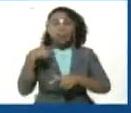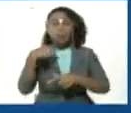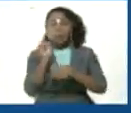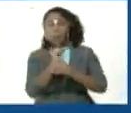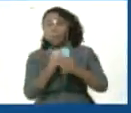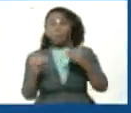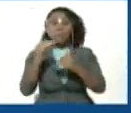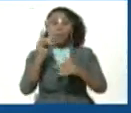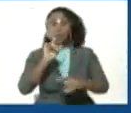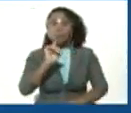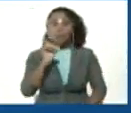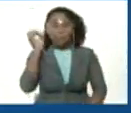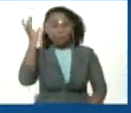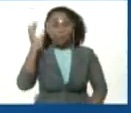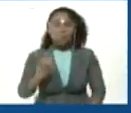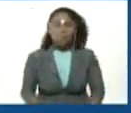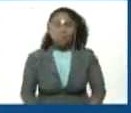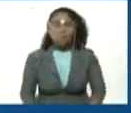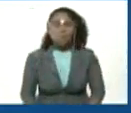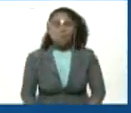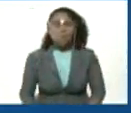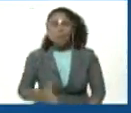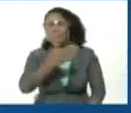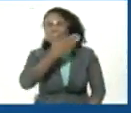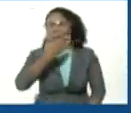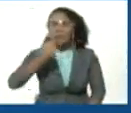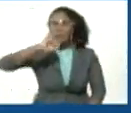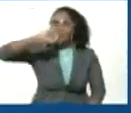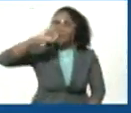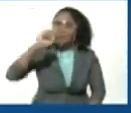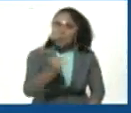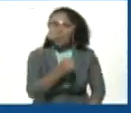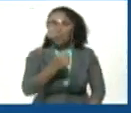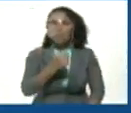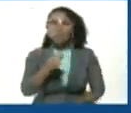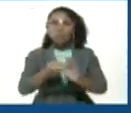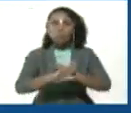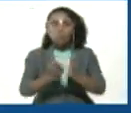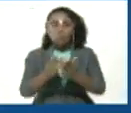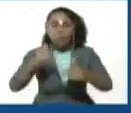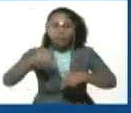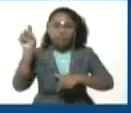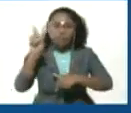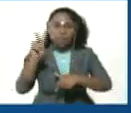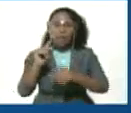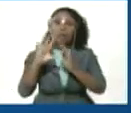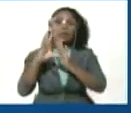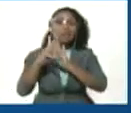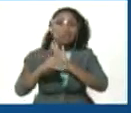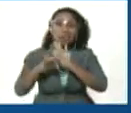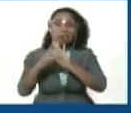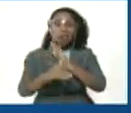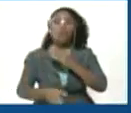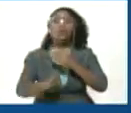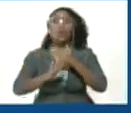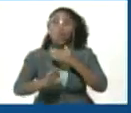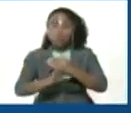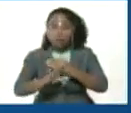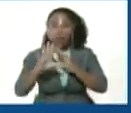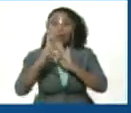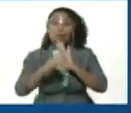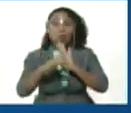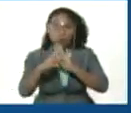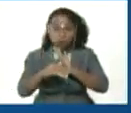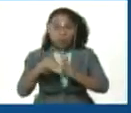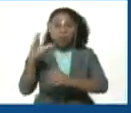exagerando. El mejor café del mundo es el venezolano. Nos los robaban y todavía roban de